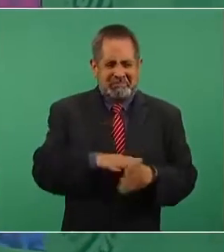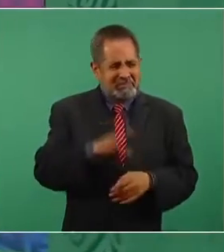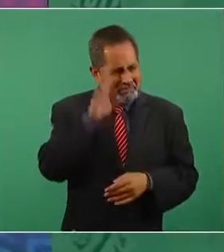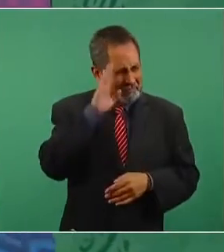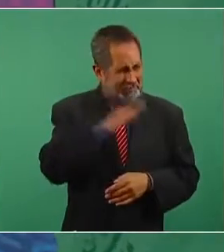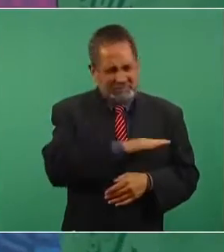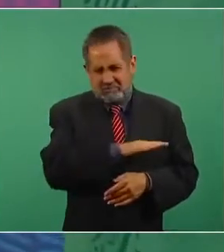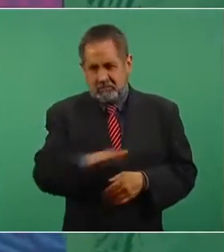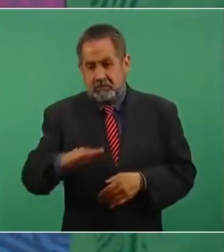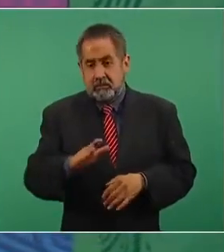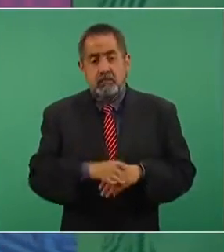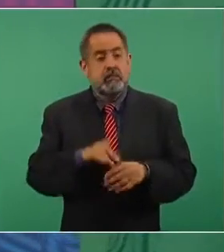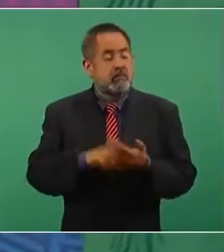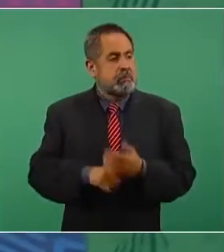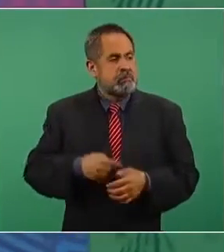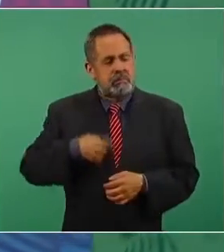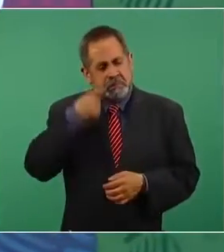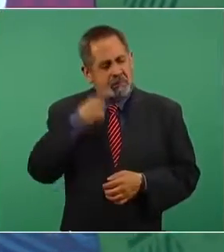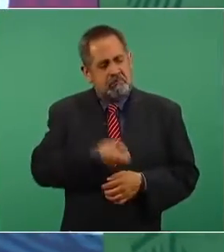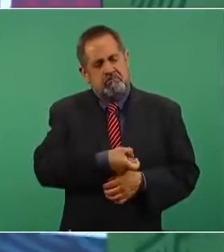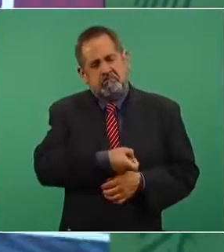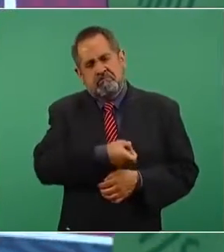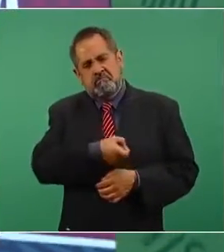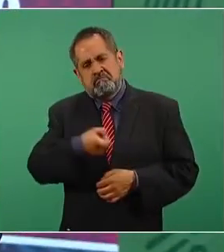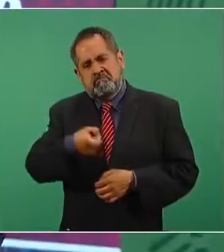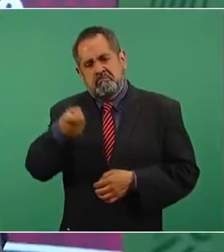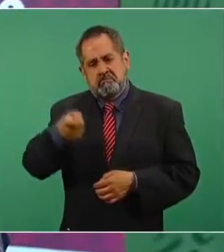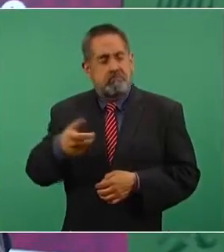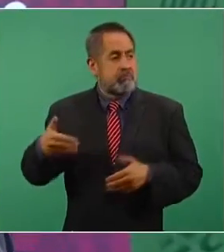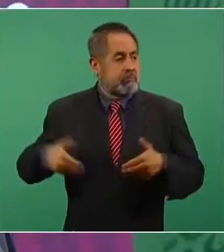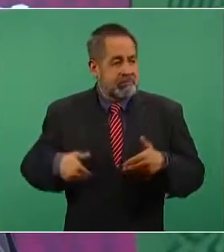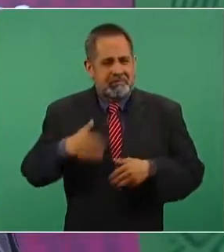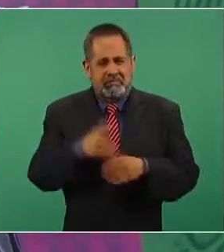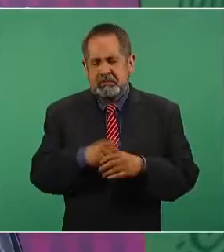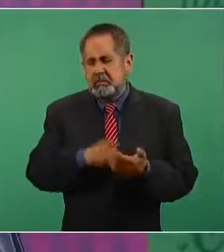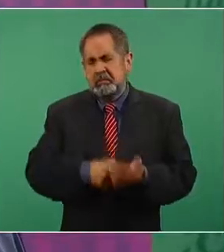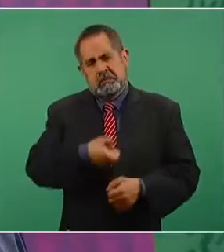porque remataban a los heridos.